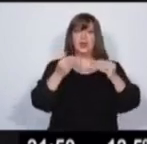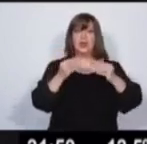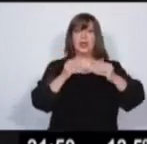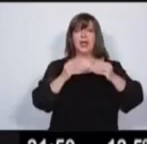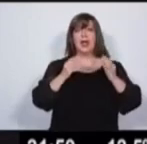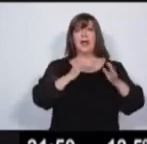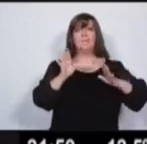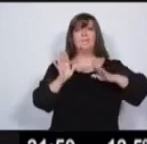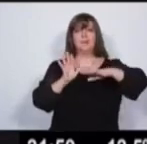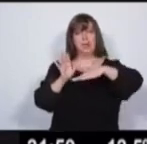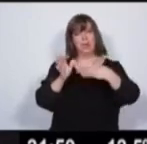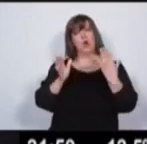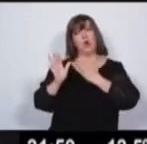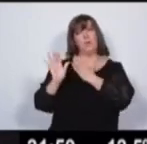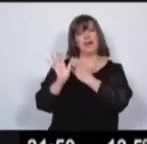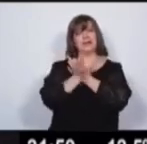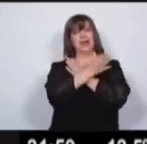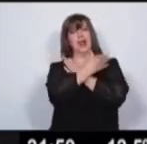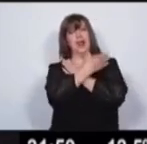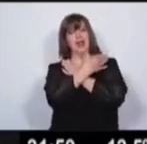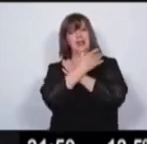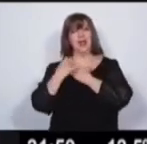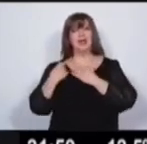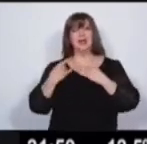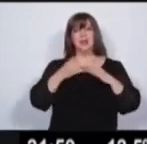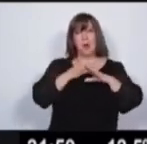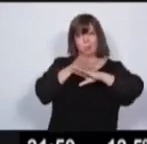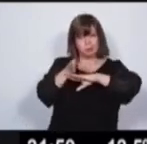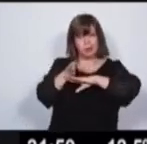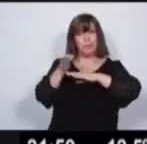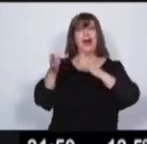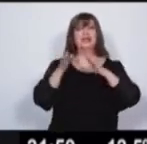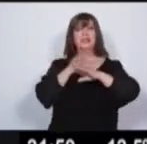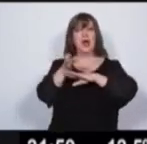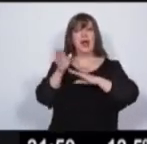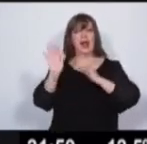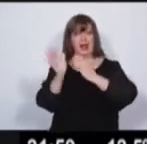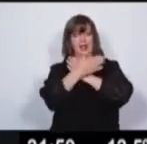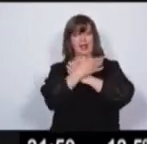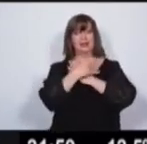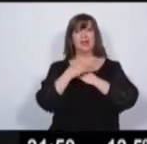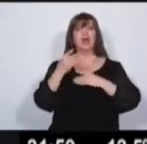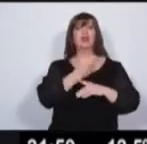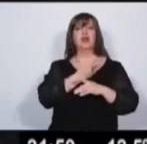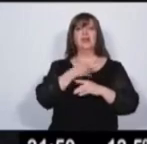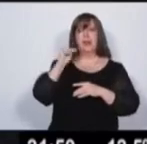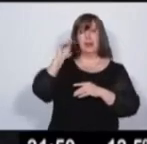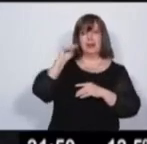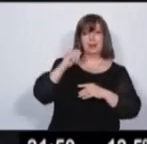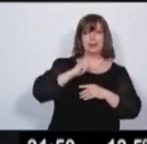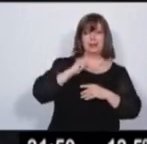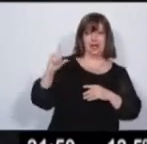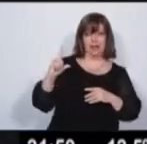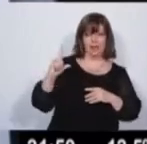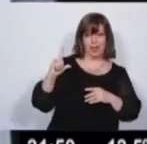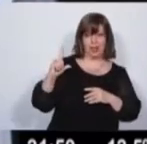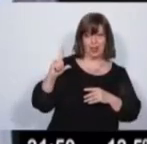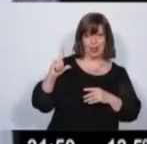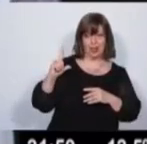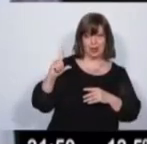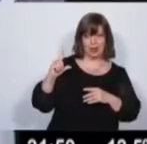las leñas en el departamento de San Rafael si en ocho años no han podido hacer lo que